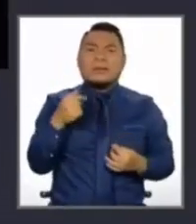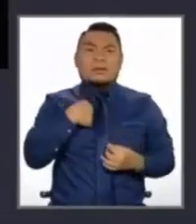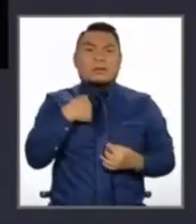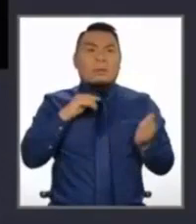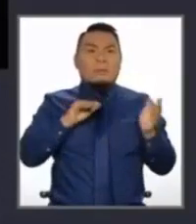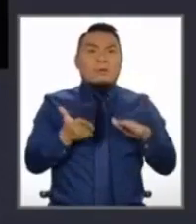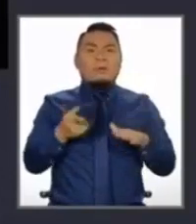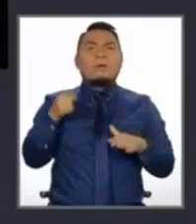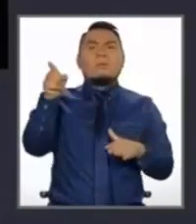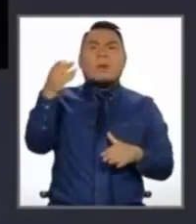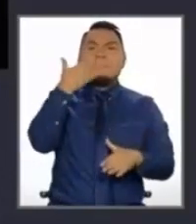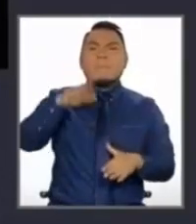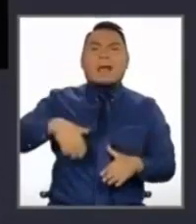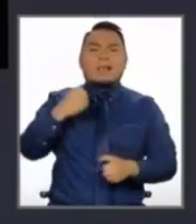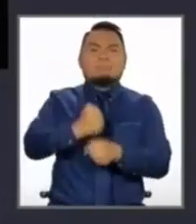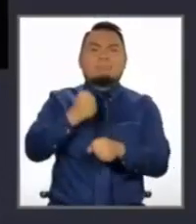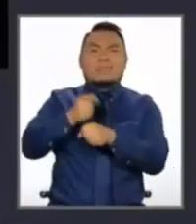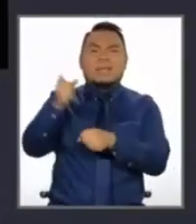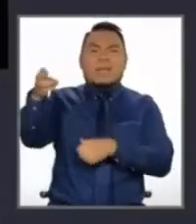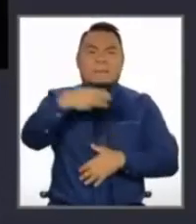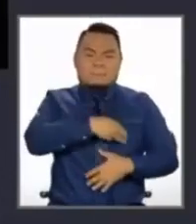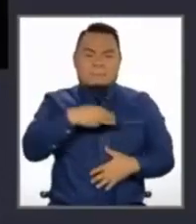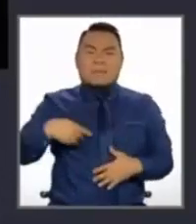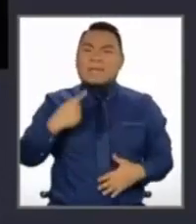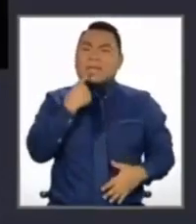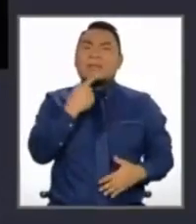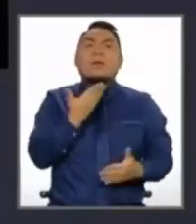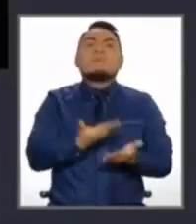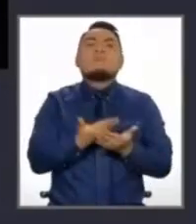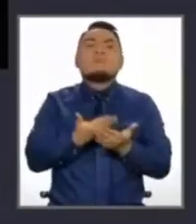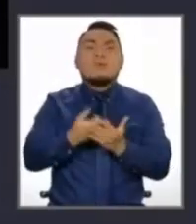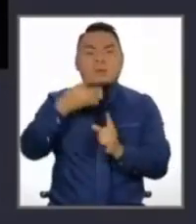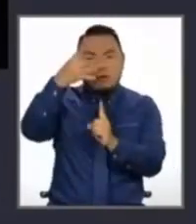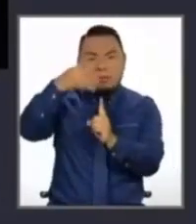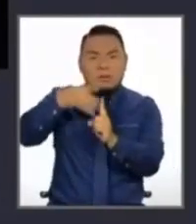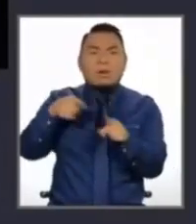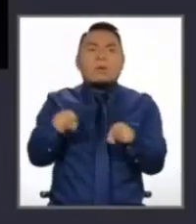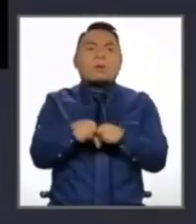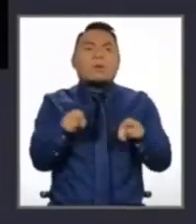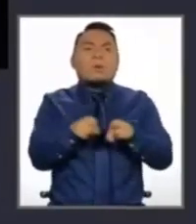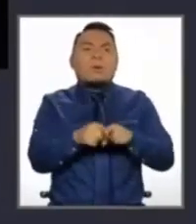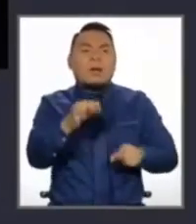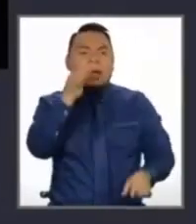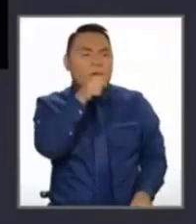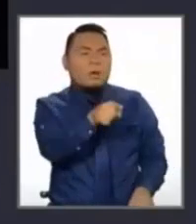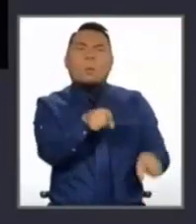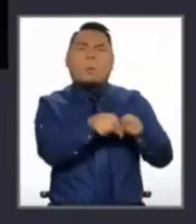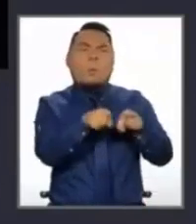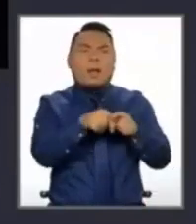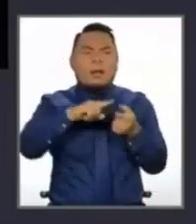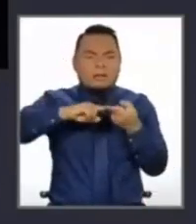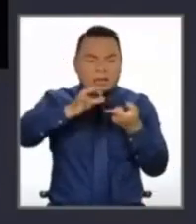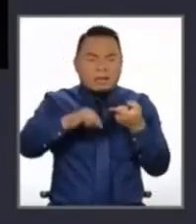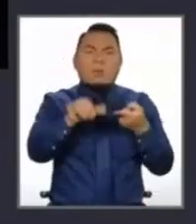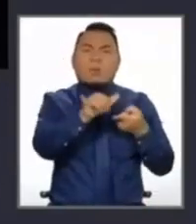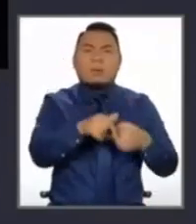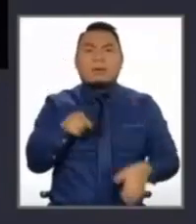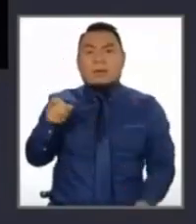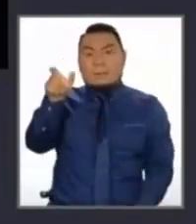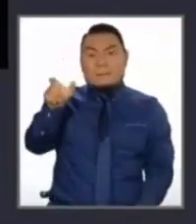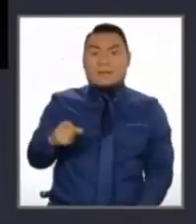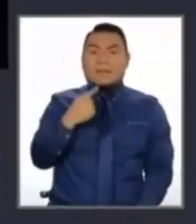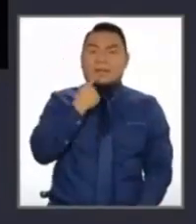morir por la mala gestión de ministros que dicen que las pruebas moleculares son iguales que las pruebas serológicas, que los